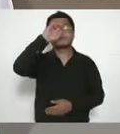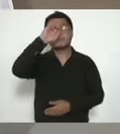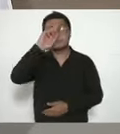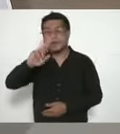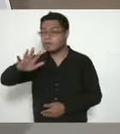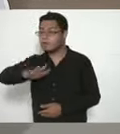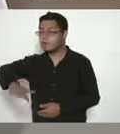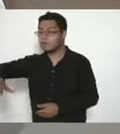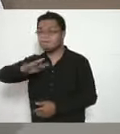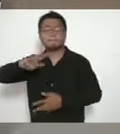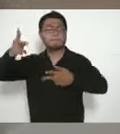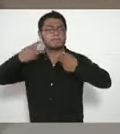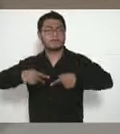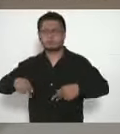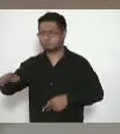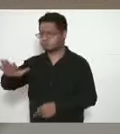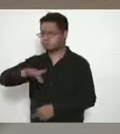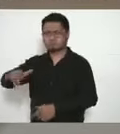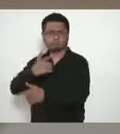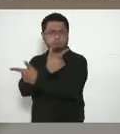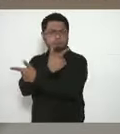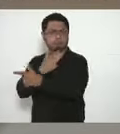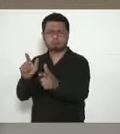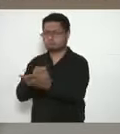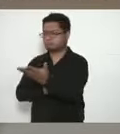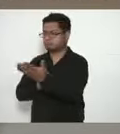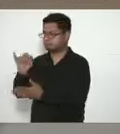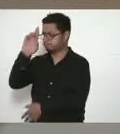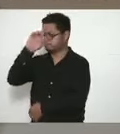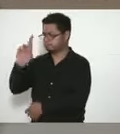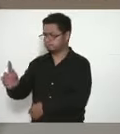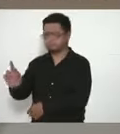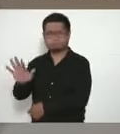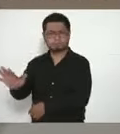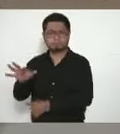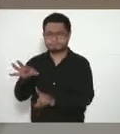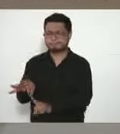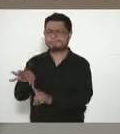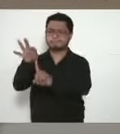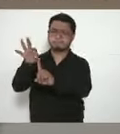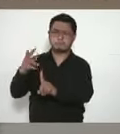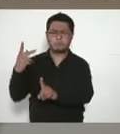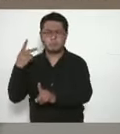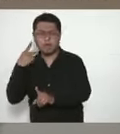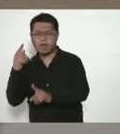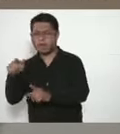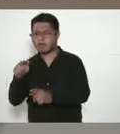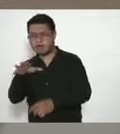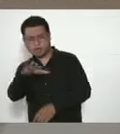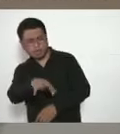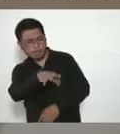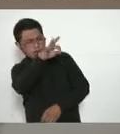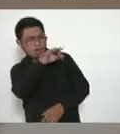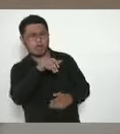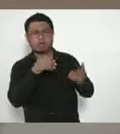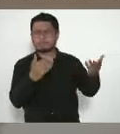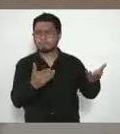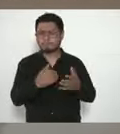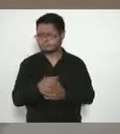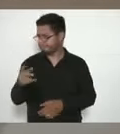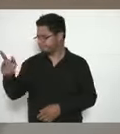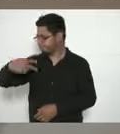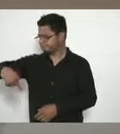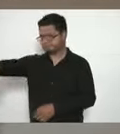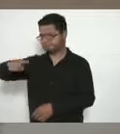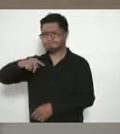y que la gente de manera libre decida por qué candidato, por qué partido va a votar. Eso es lo que